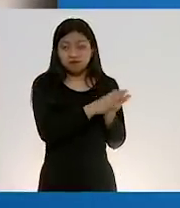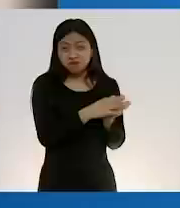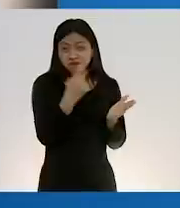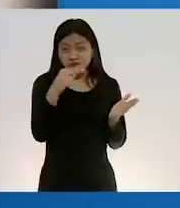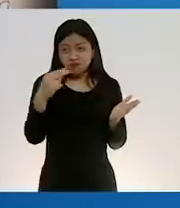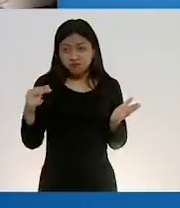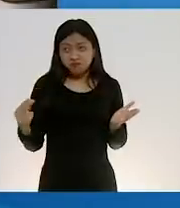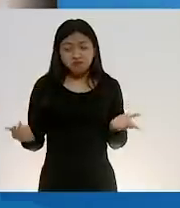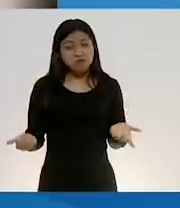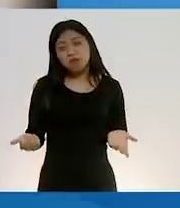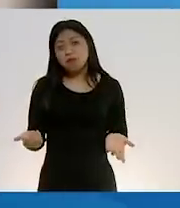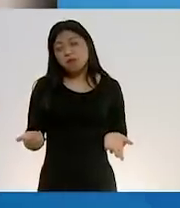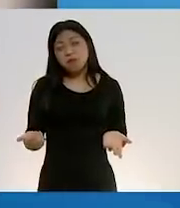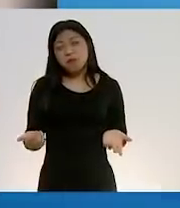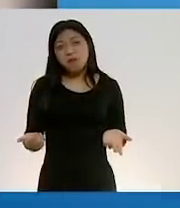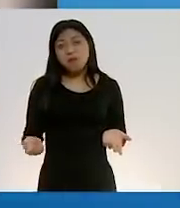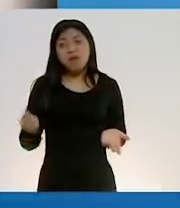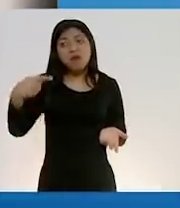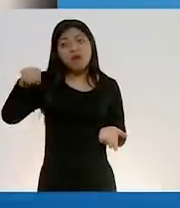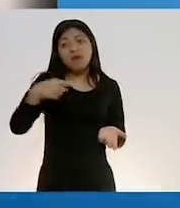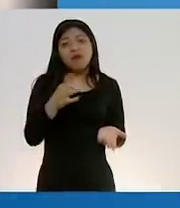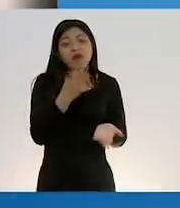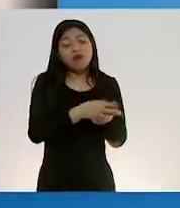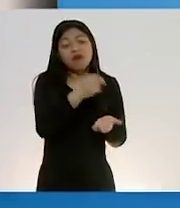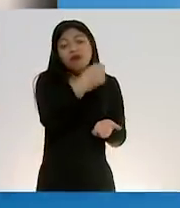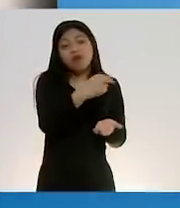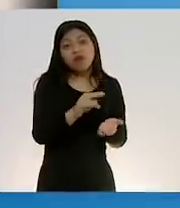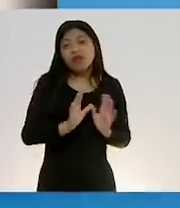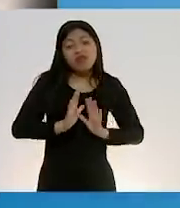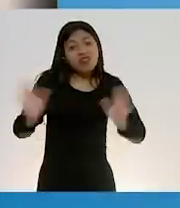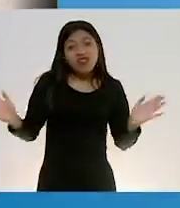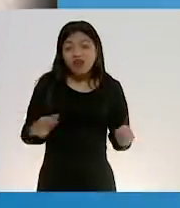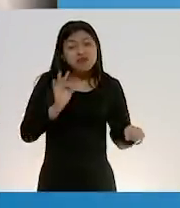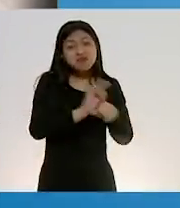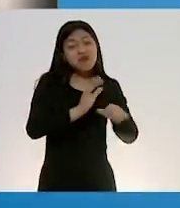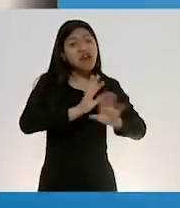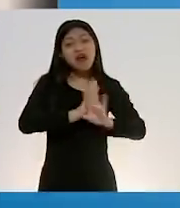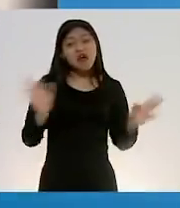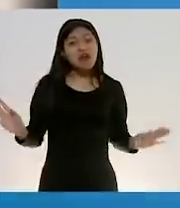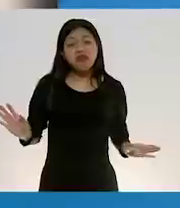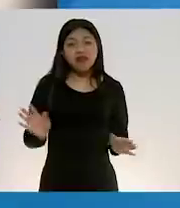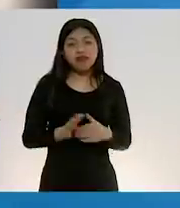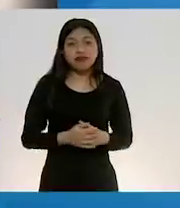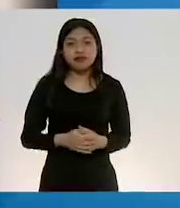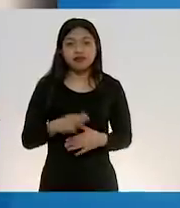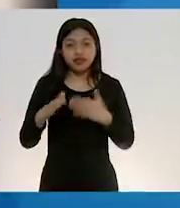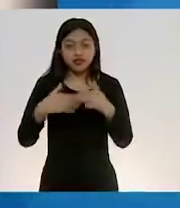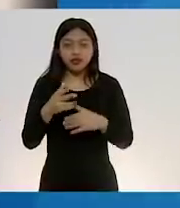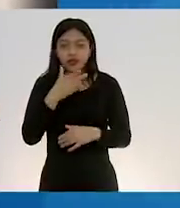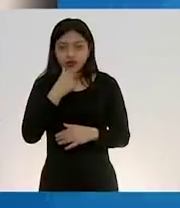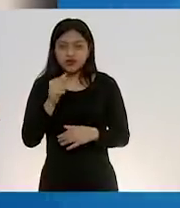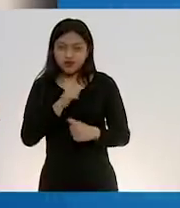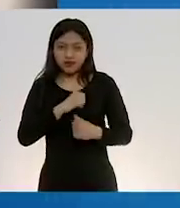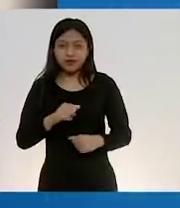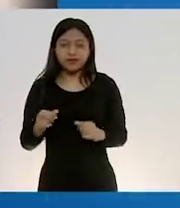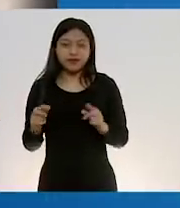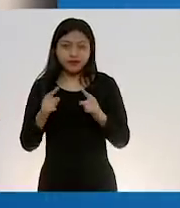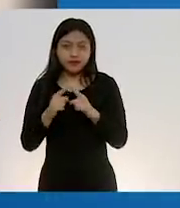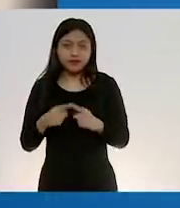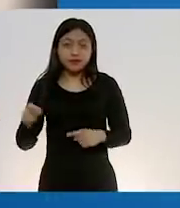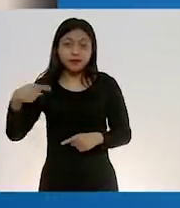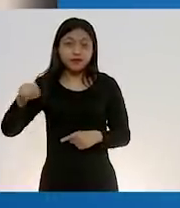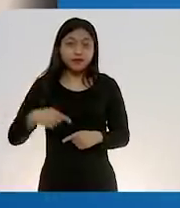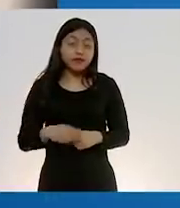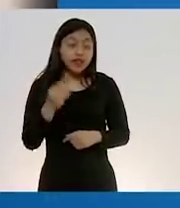cosa que para acreditar que se bautizaron o se casaron. Sin embargo, en contra de lo que advierte el arzobispo, las partidas de